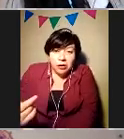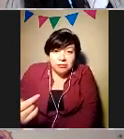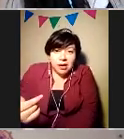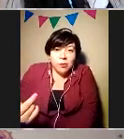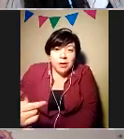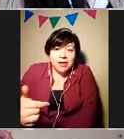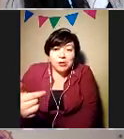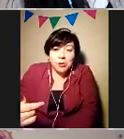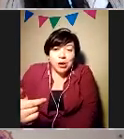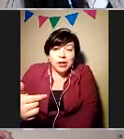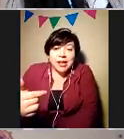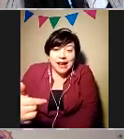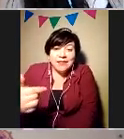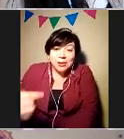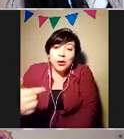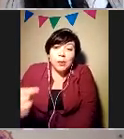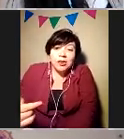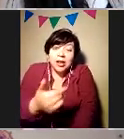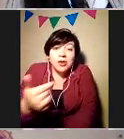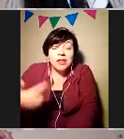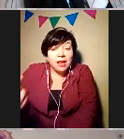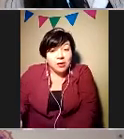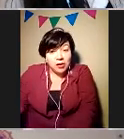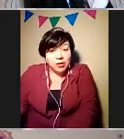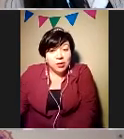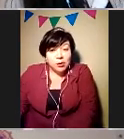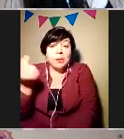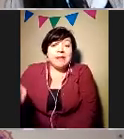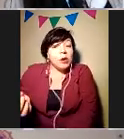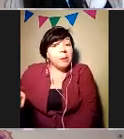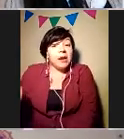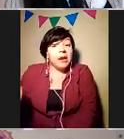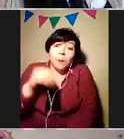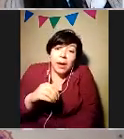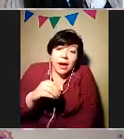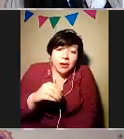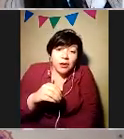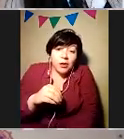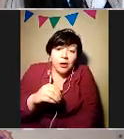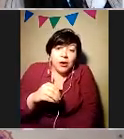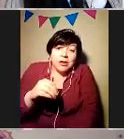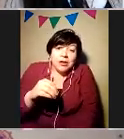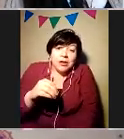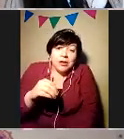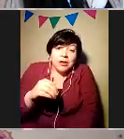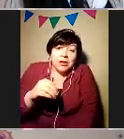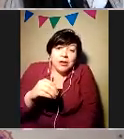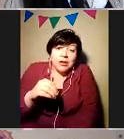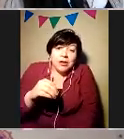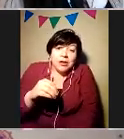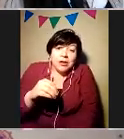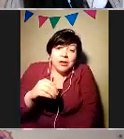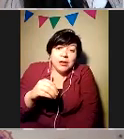Porque la ropa es un bien de consumo que no está visto como algo tan cotidiano. Tú te comprabas ropa para los cumpleaños. Claro.